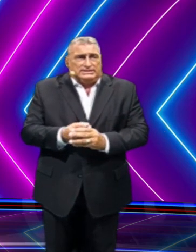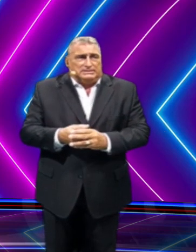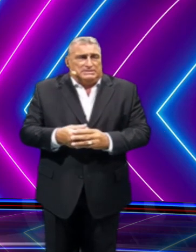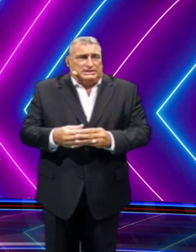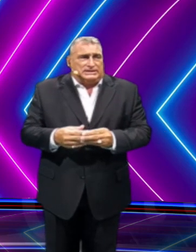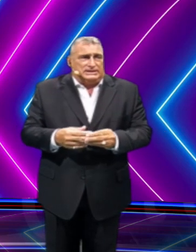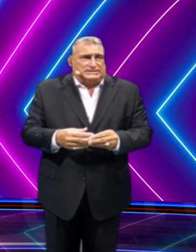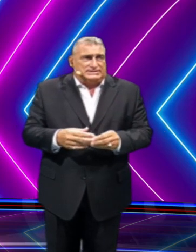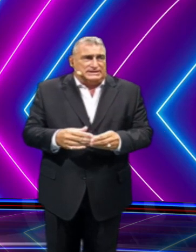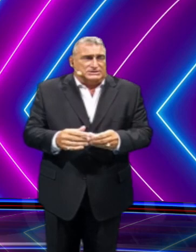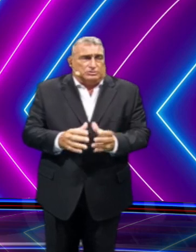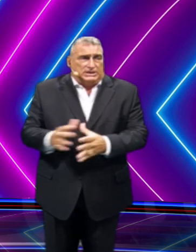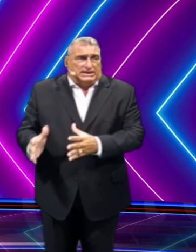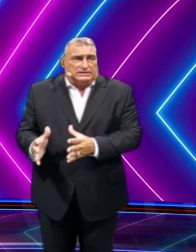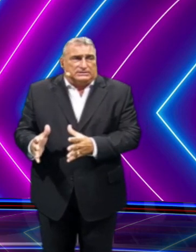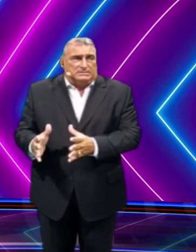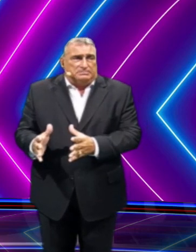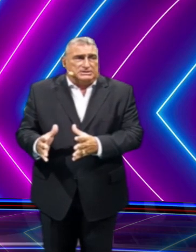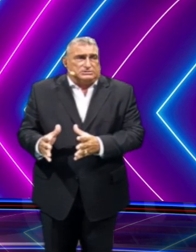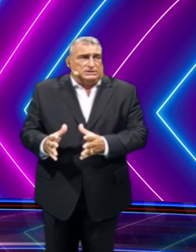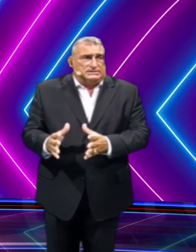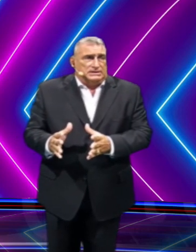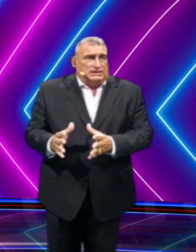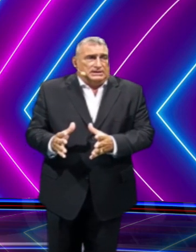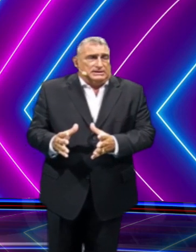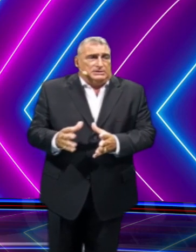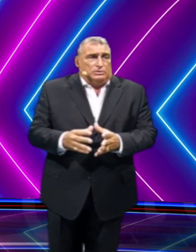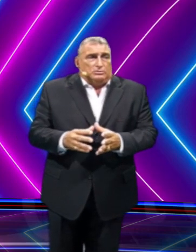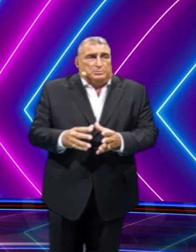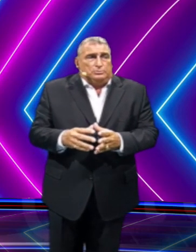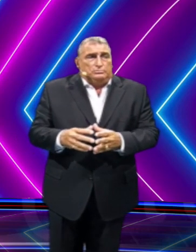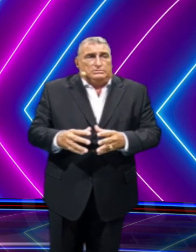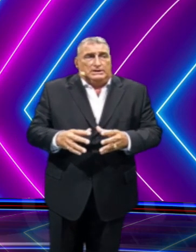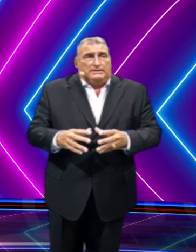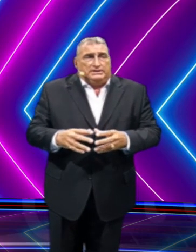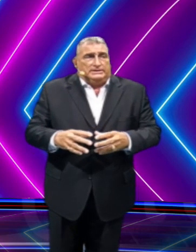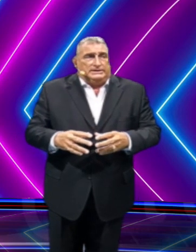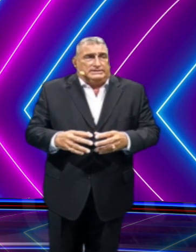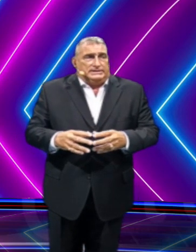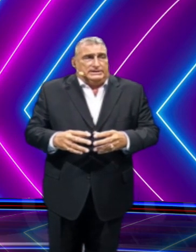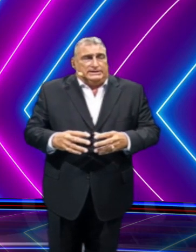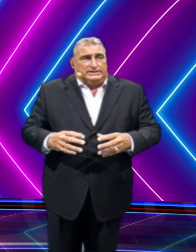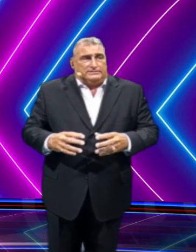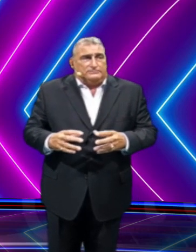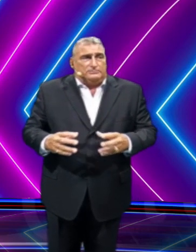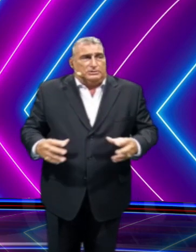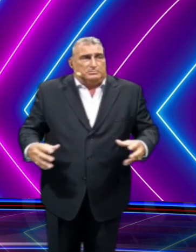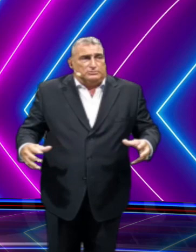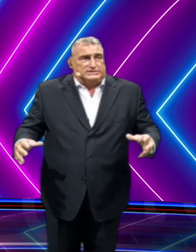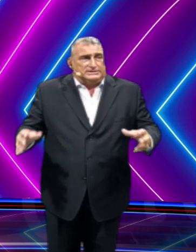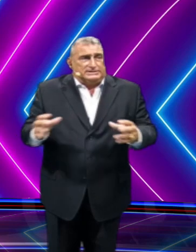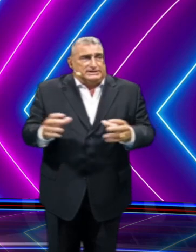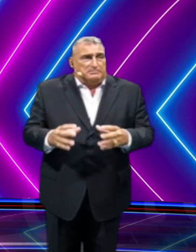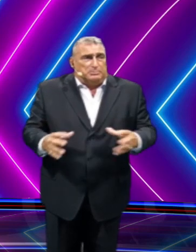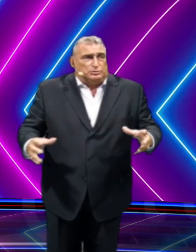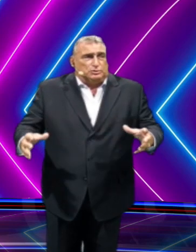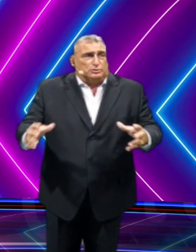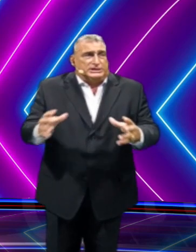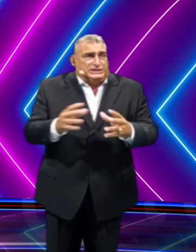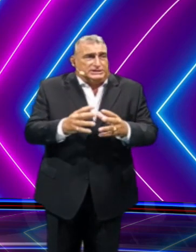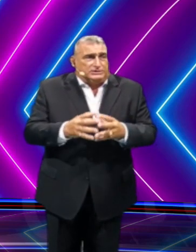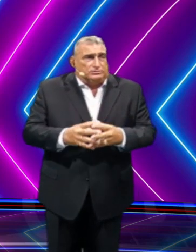el tema de que se sancionara a estas tres personas y luego por un, a ver, ¿cómo le puedo decir?